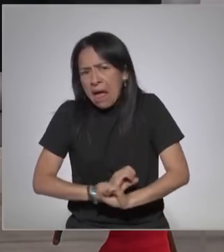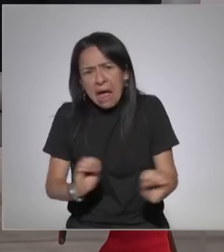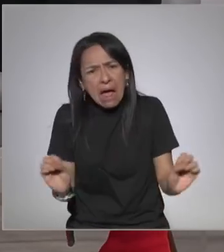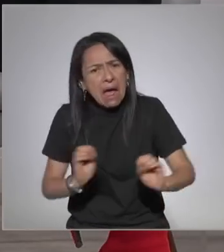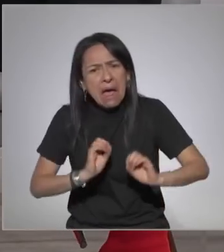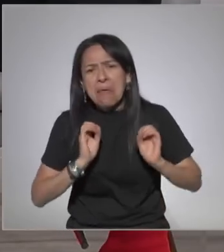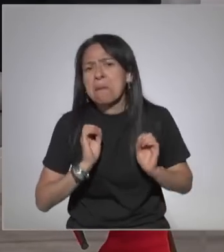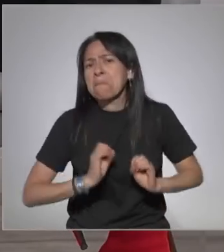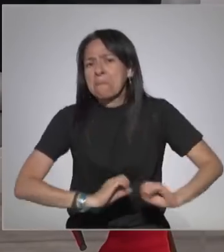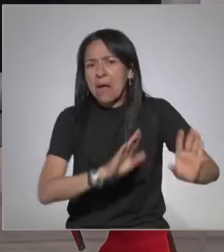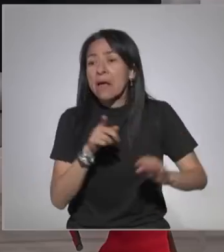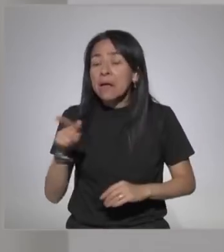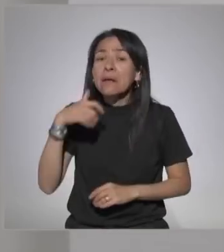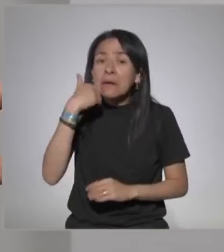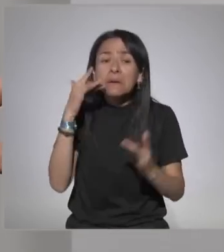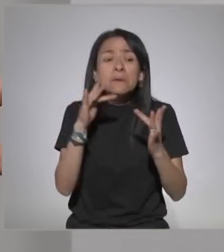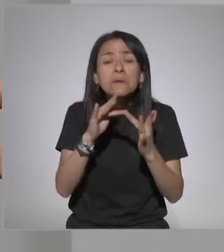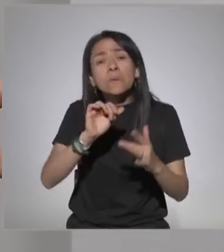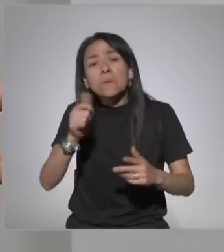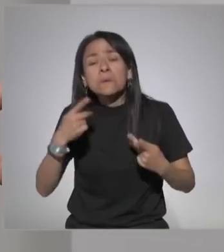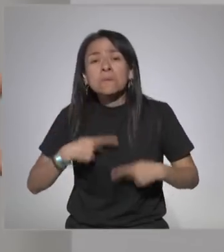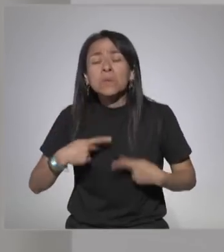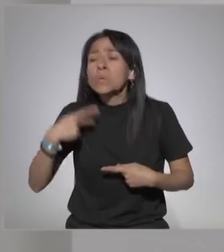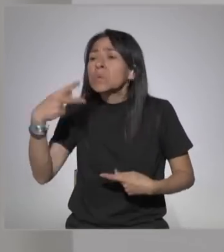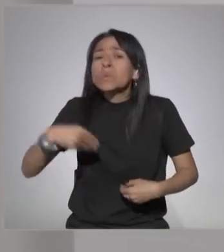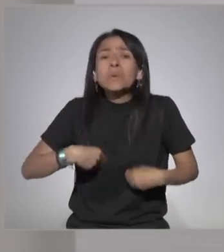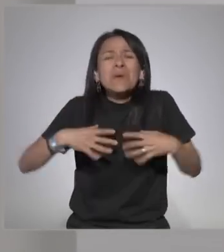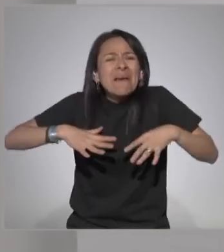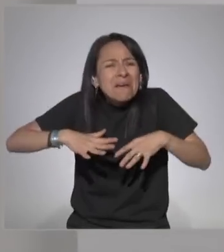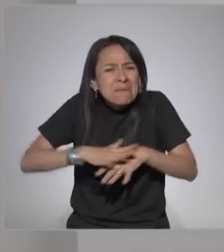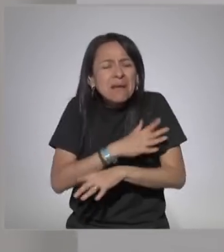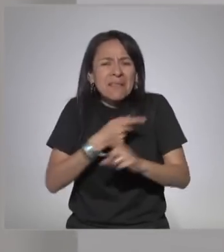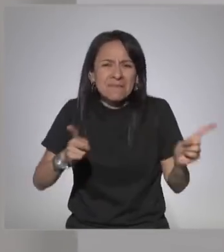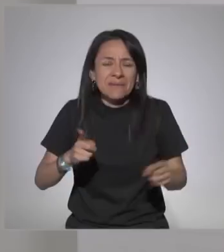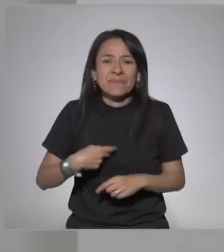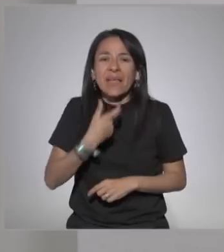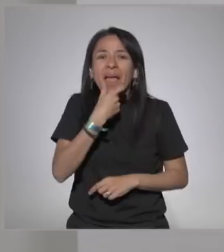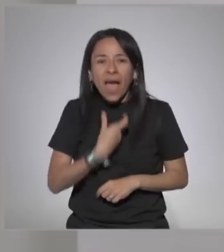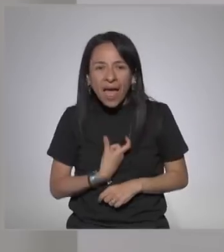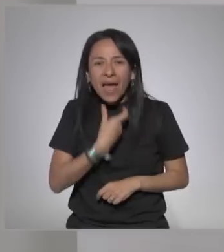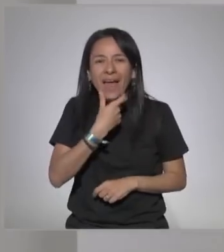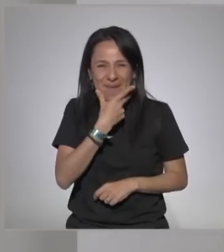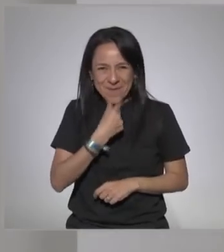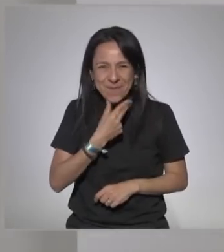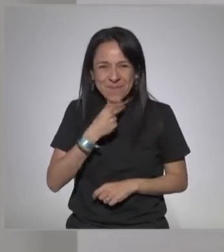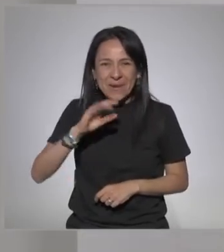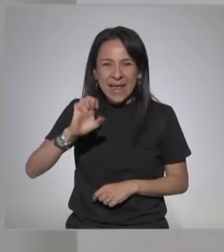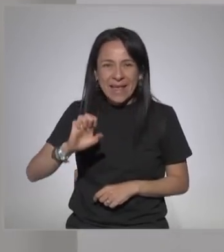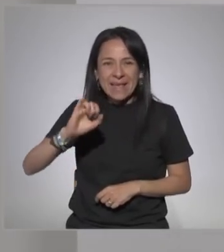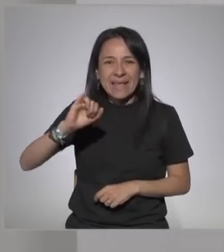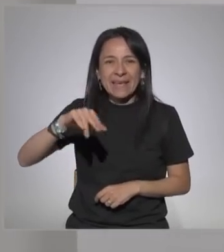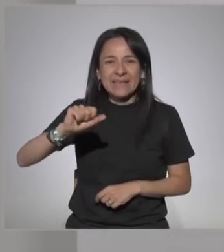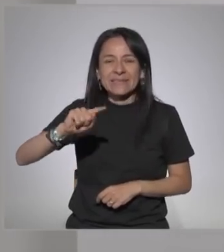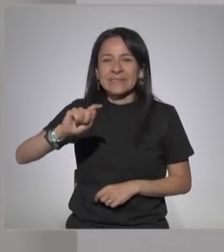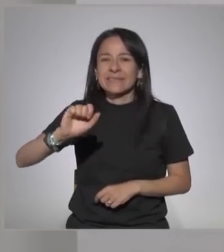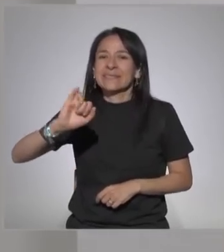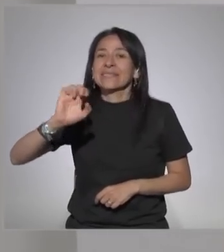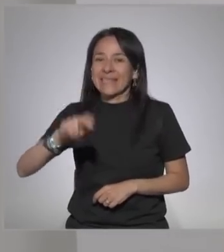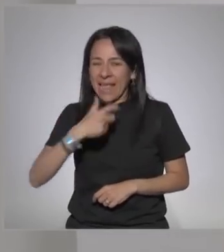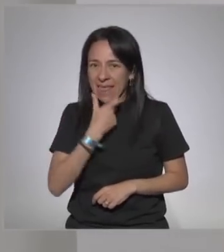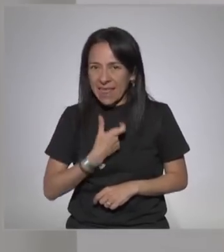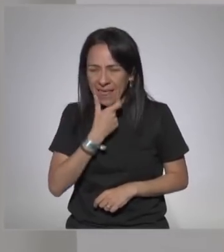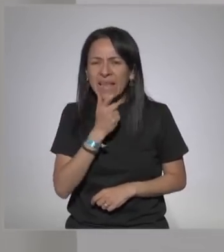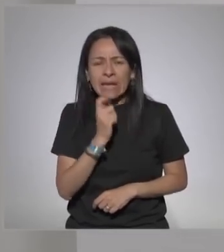con alguien y quiere tener una vida un poco distinta, decía Einstein que para vivir la vida, que no teníamos que atarla ni a